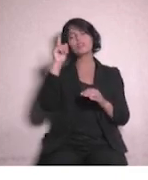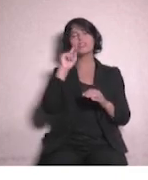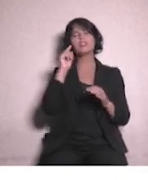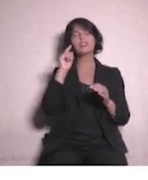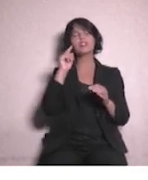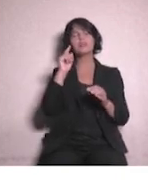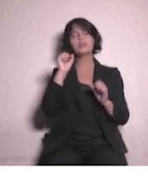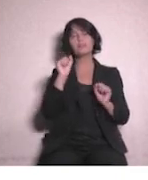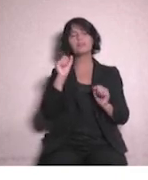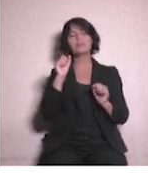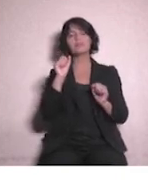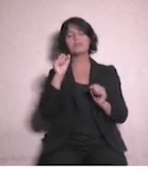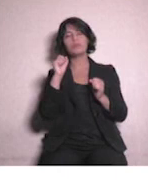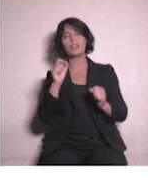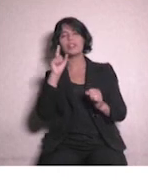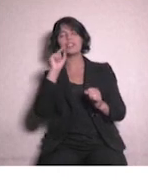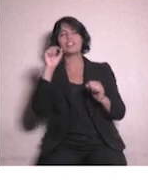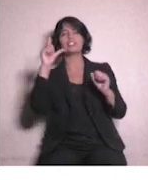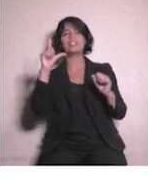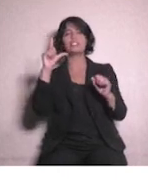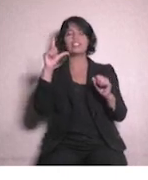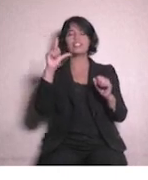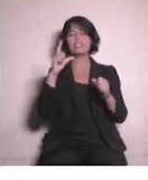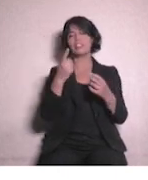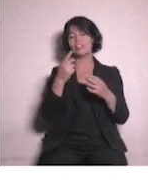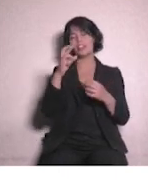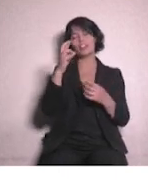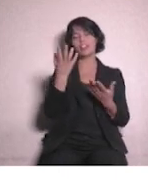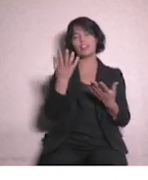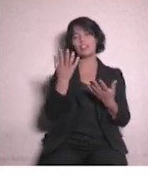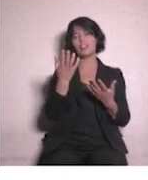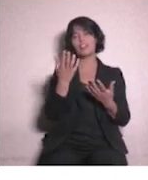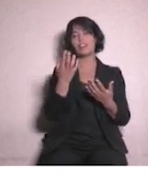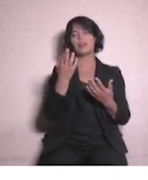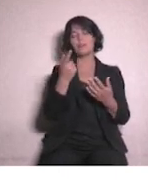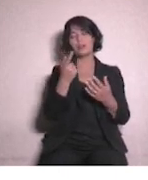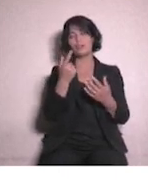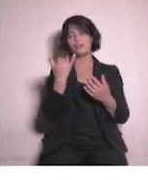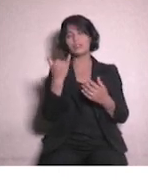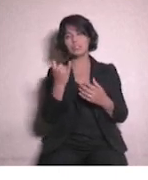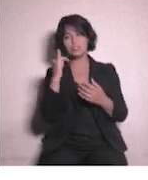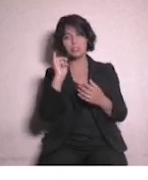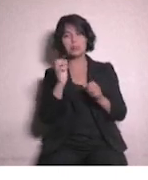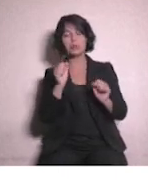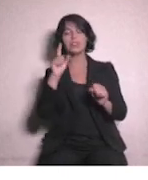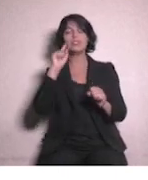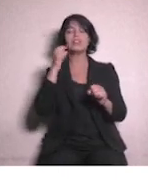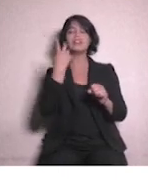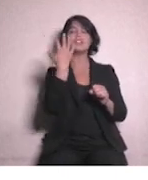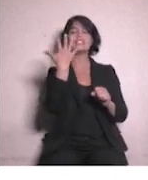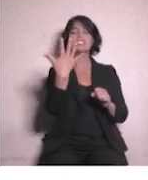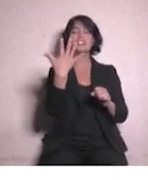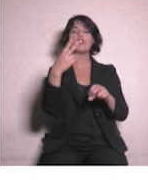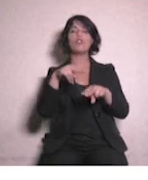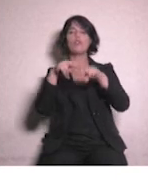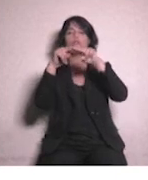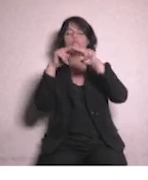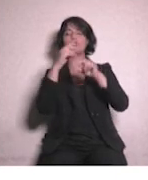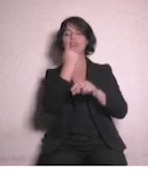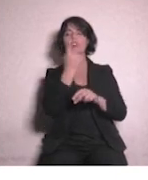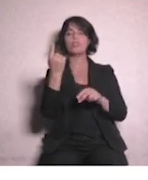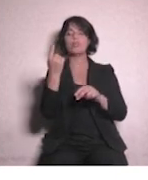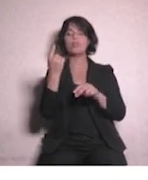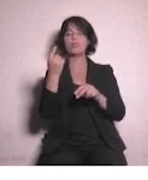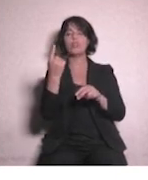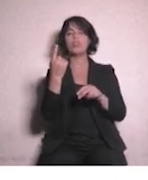pues hay siete cuentas distintas. Ellas están divididas en los cinco fondos, están distribuidas, cada una de ellas puede estar